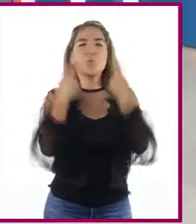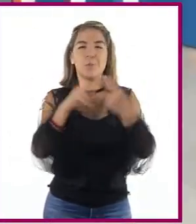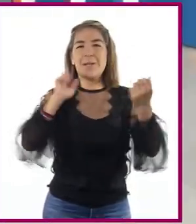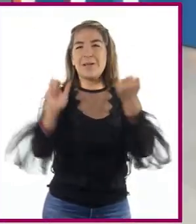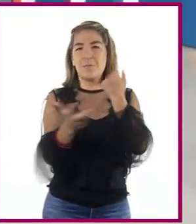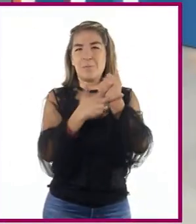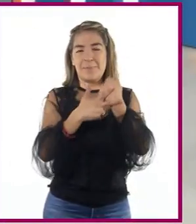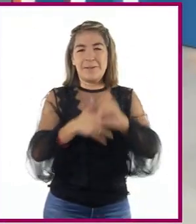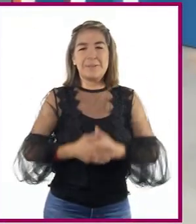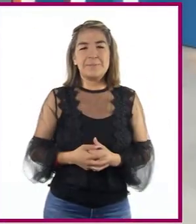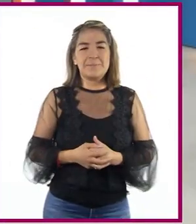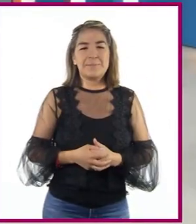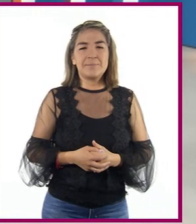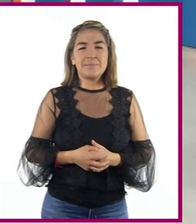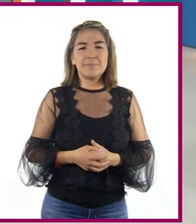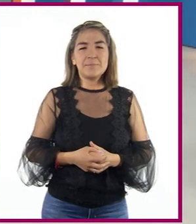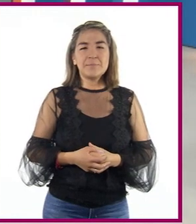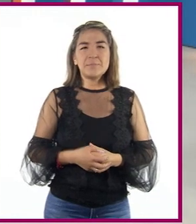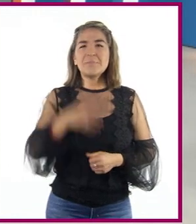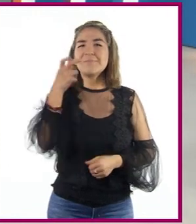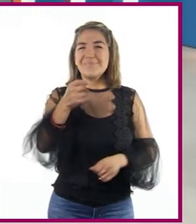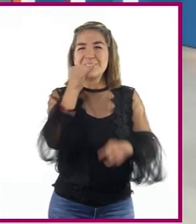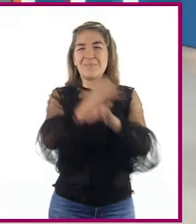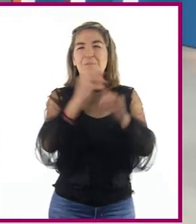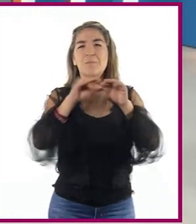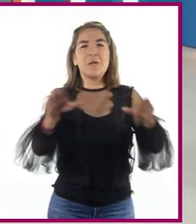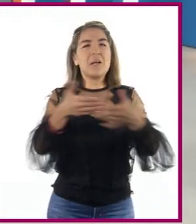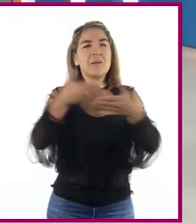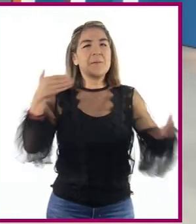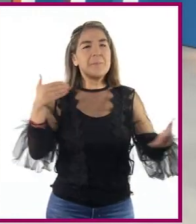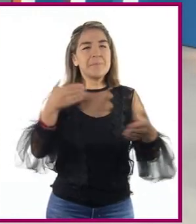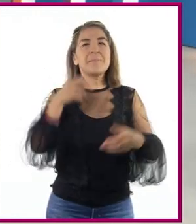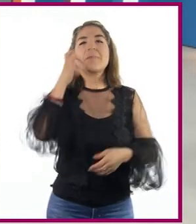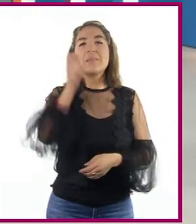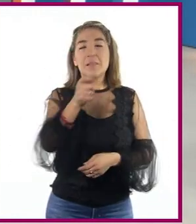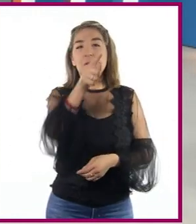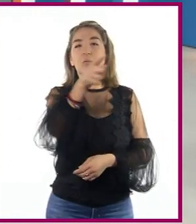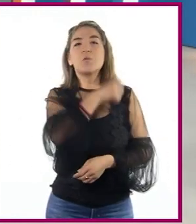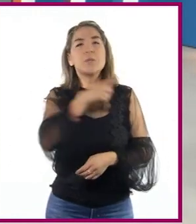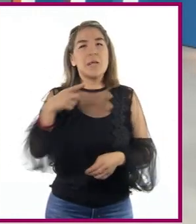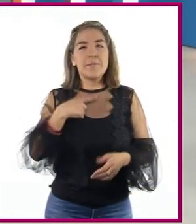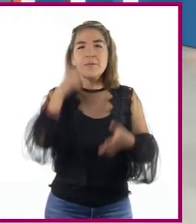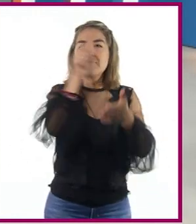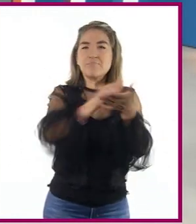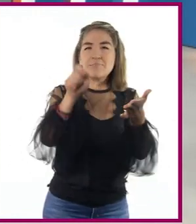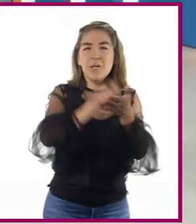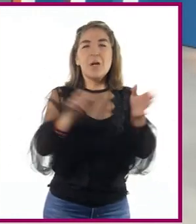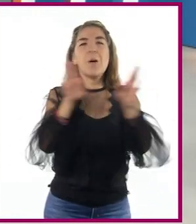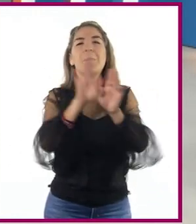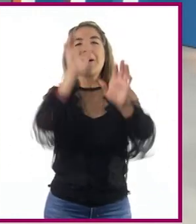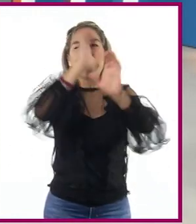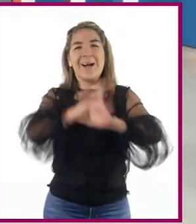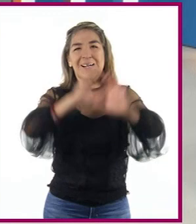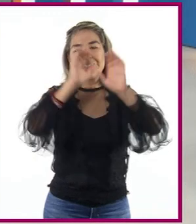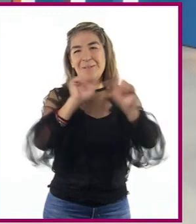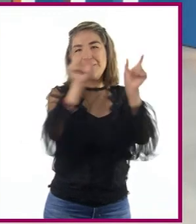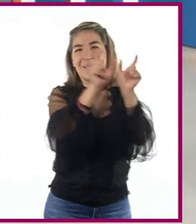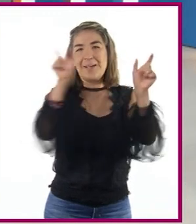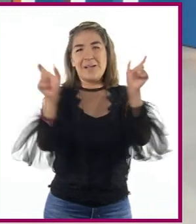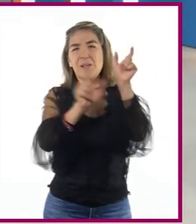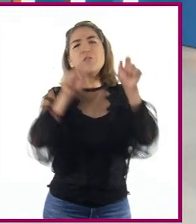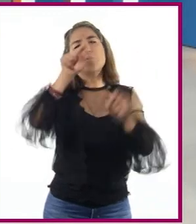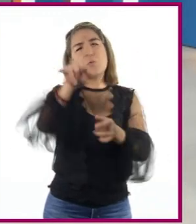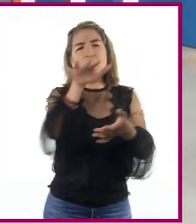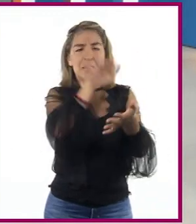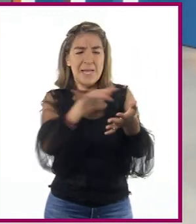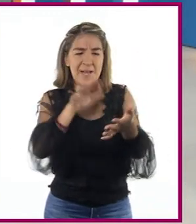Europea. Con el texto anterior como base, escriban los versos de una canción. Podrán leerla